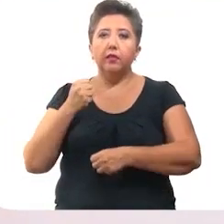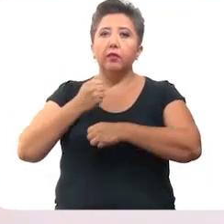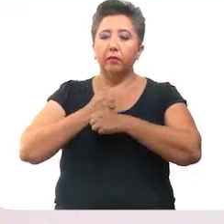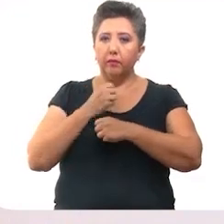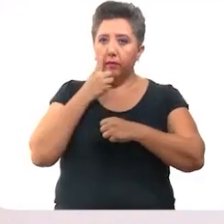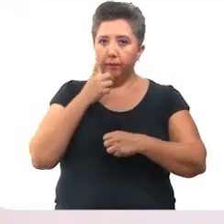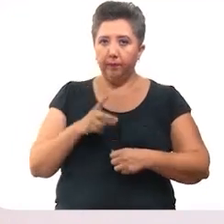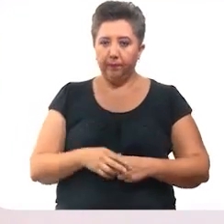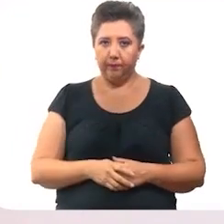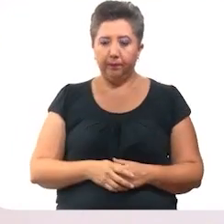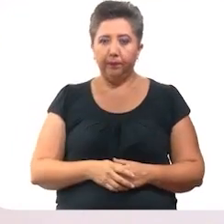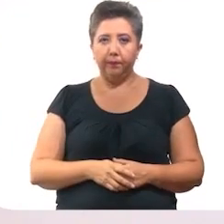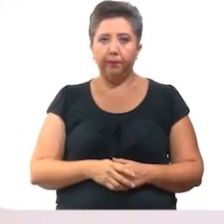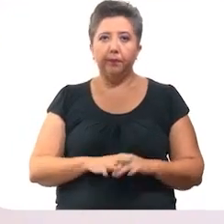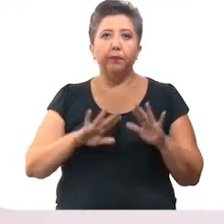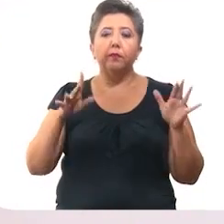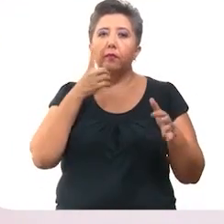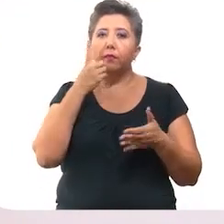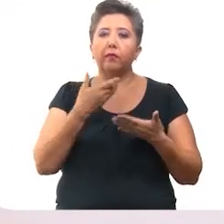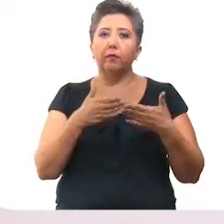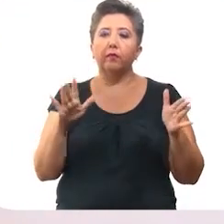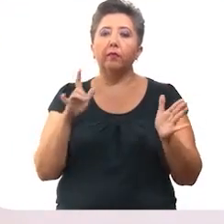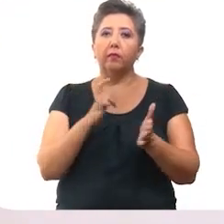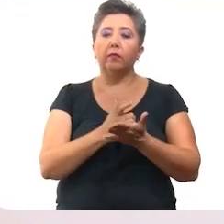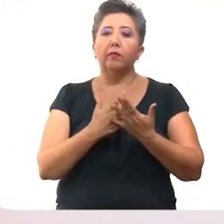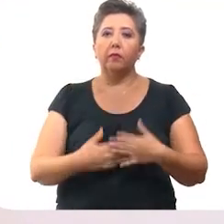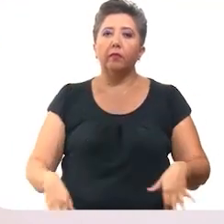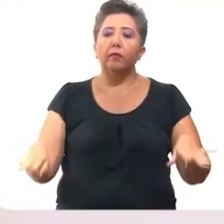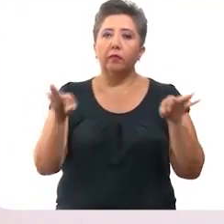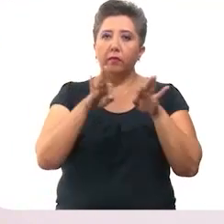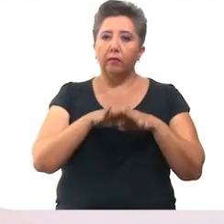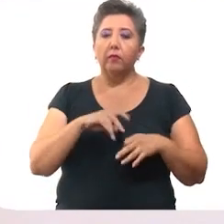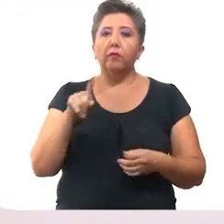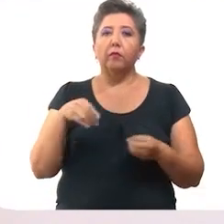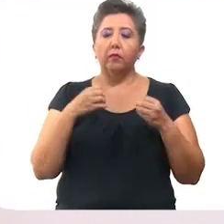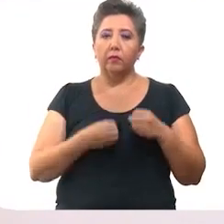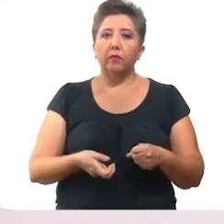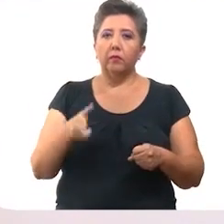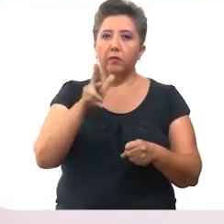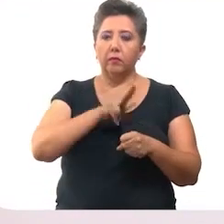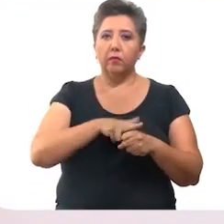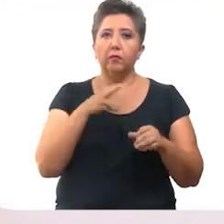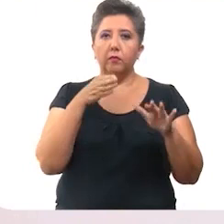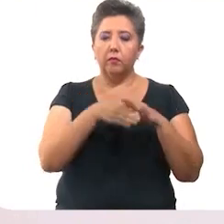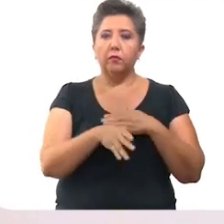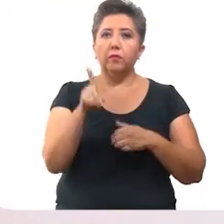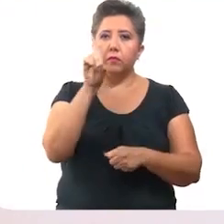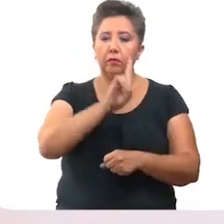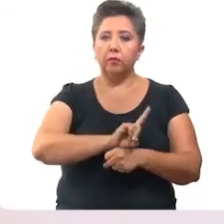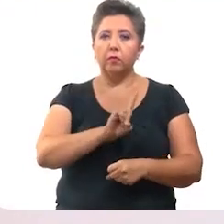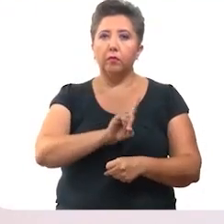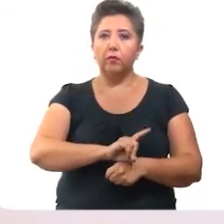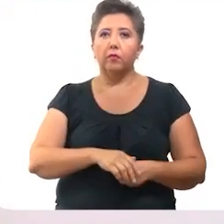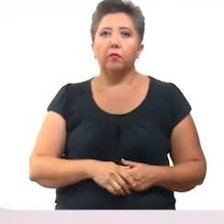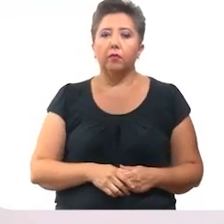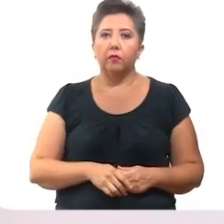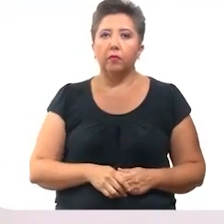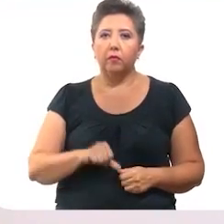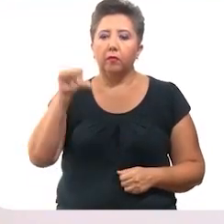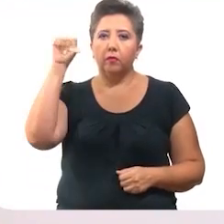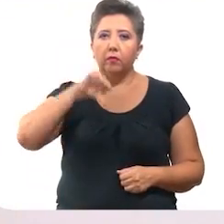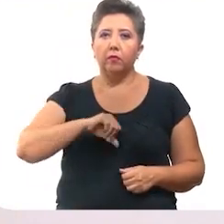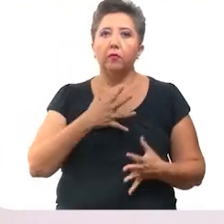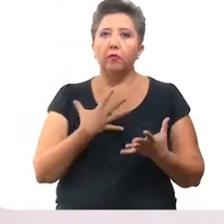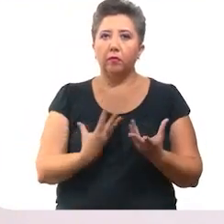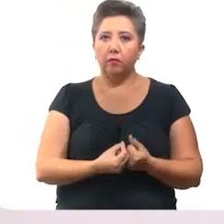Armadas. Como se ha señalado en la reapertura económica, los datos más importantes son la ocupación hospitalaria y los ingresos diarios. El